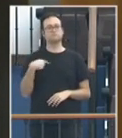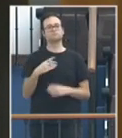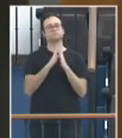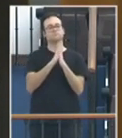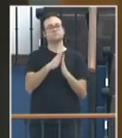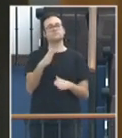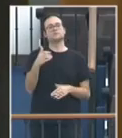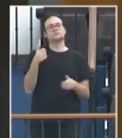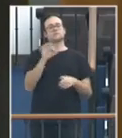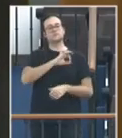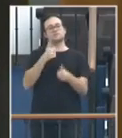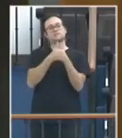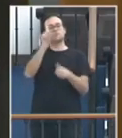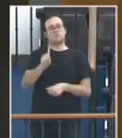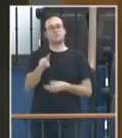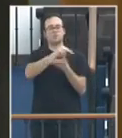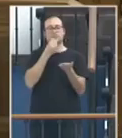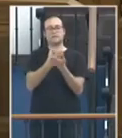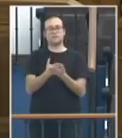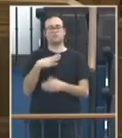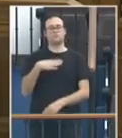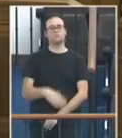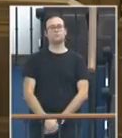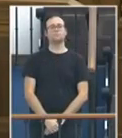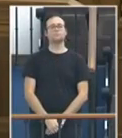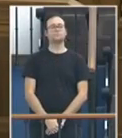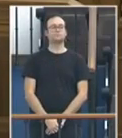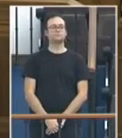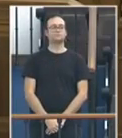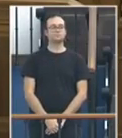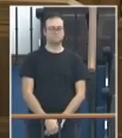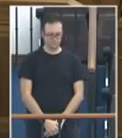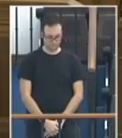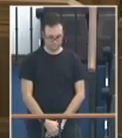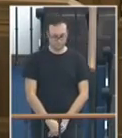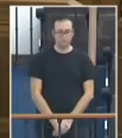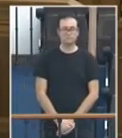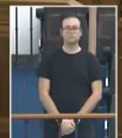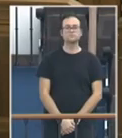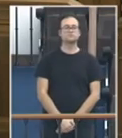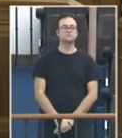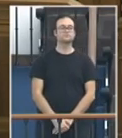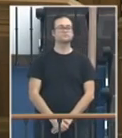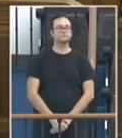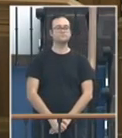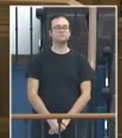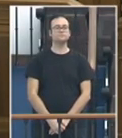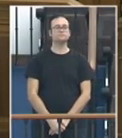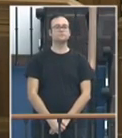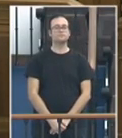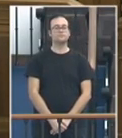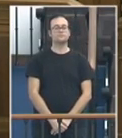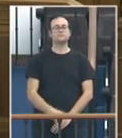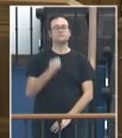secretario primero que dé lectura de la misma. Con las palabras del presidente de las Cortes, Pablo Bellido, daba comienzo